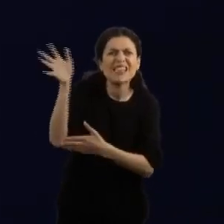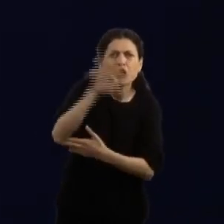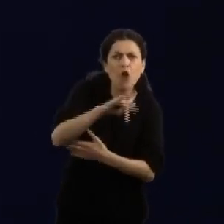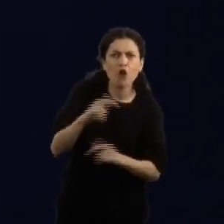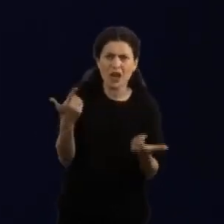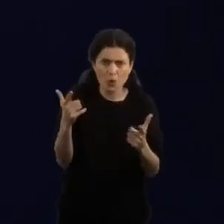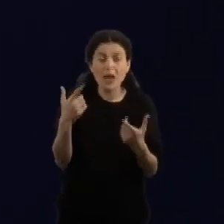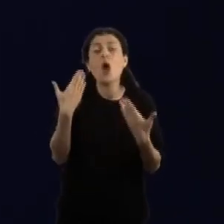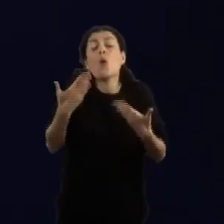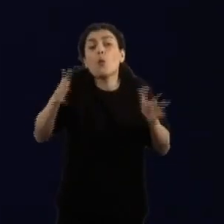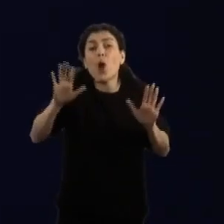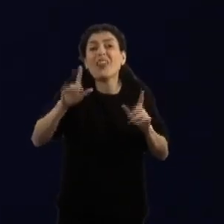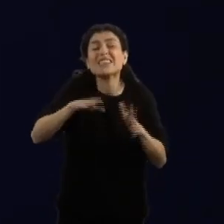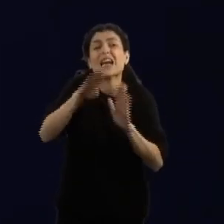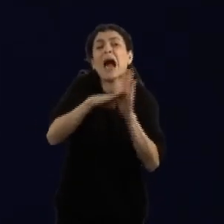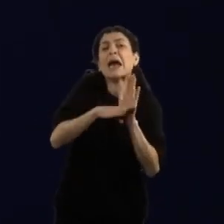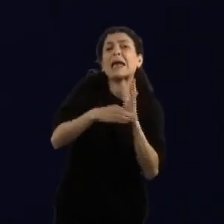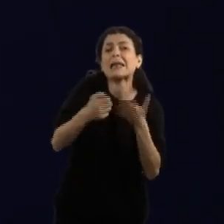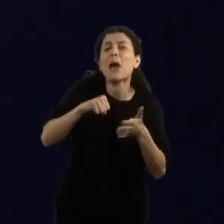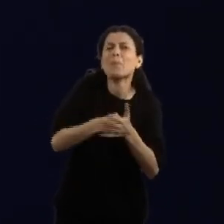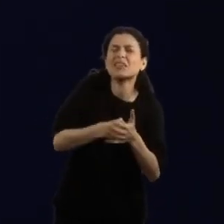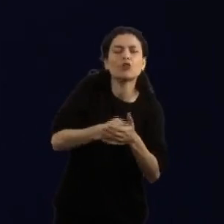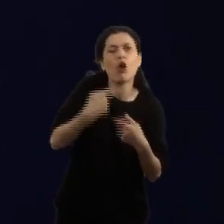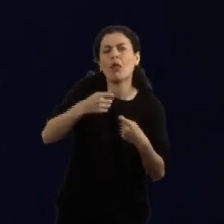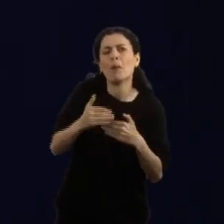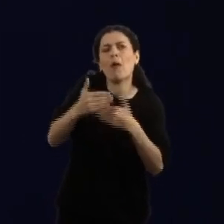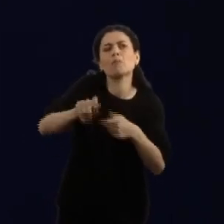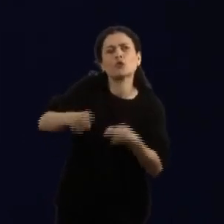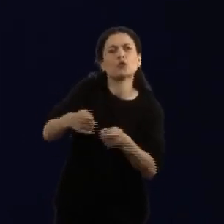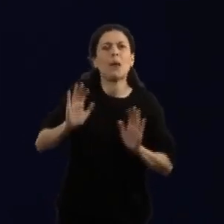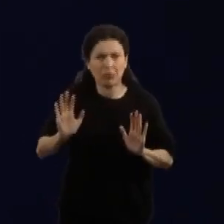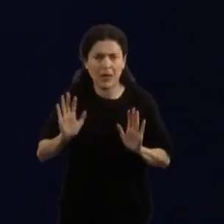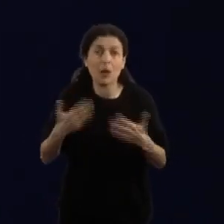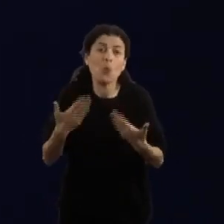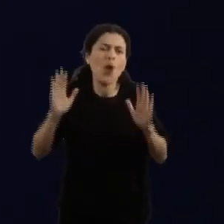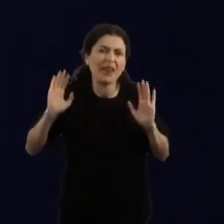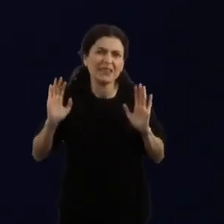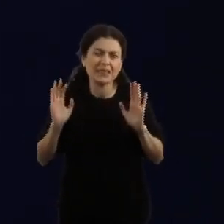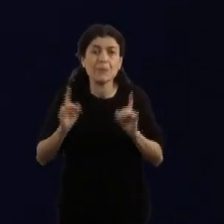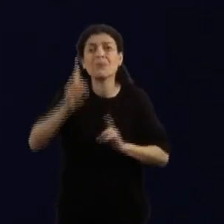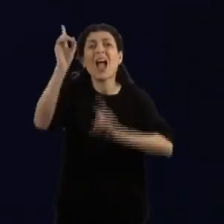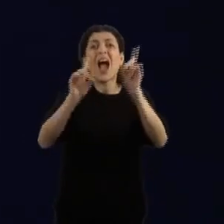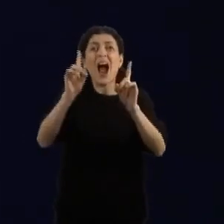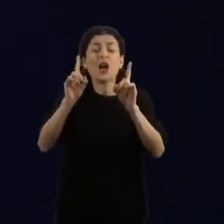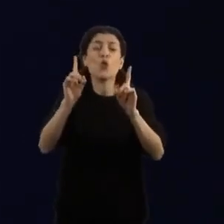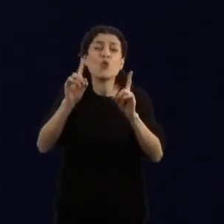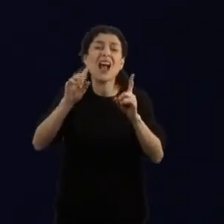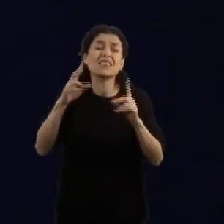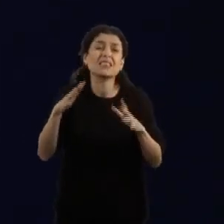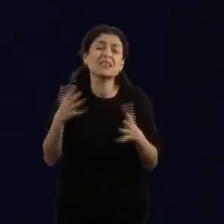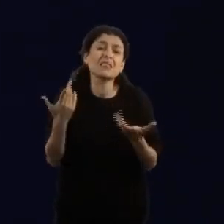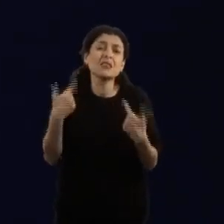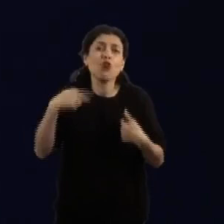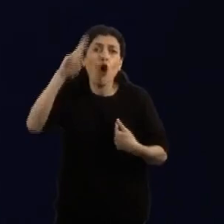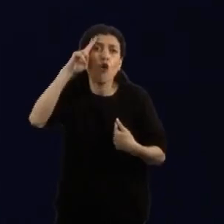tema de agenda que justo se dio que estas últimas semanas se habían sumado varias cosas que hizo que varios días no dé la conferencia, pero vamos a